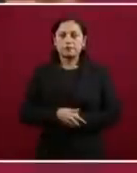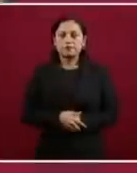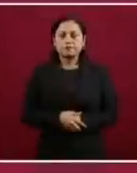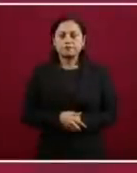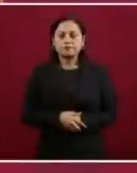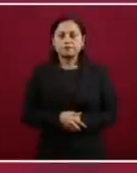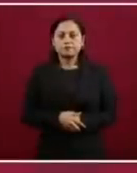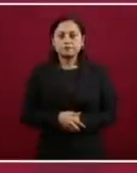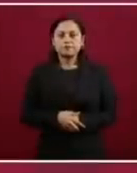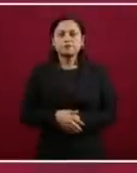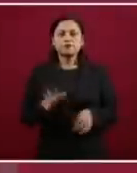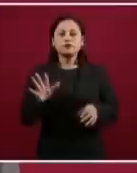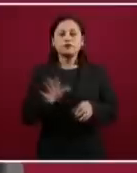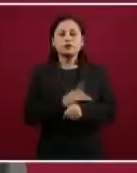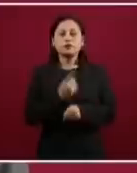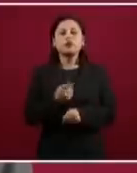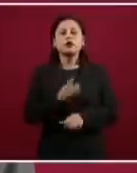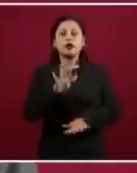Azuso